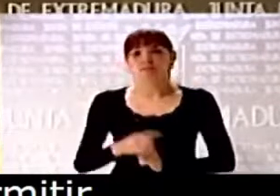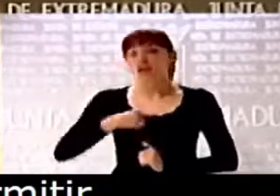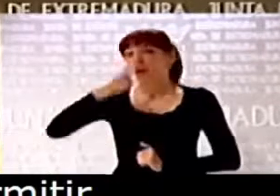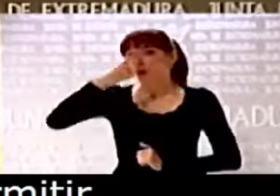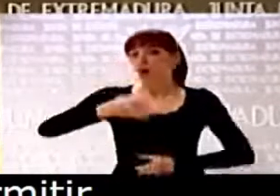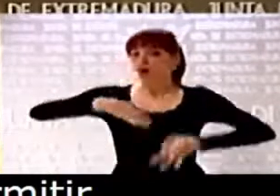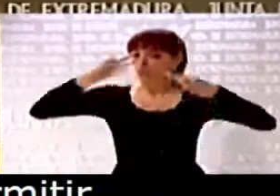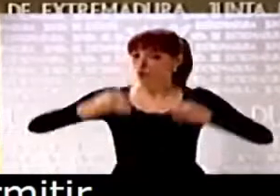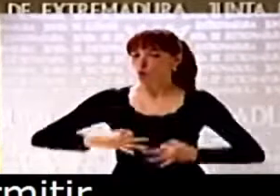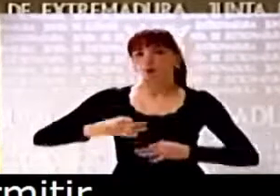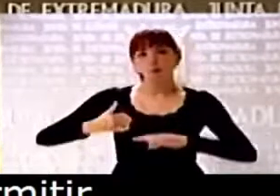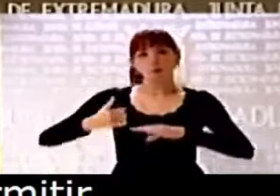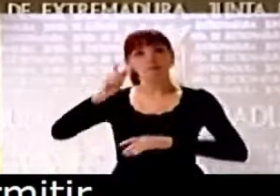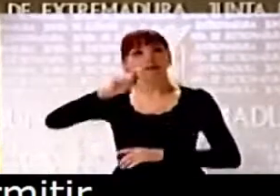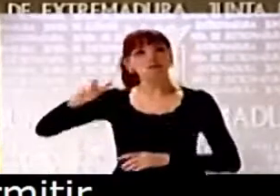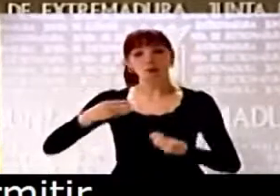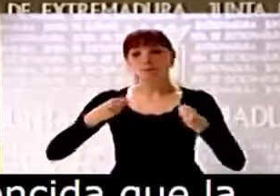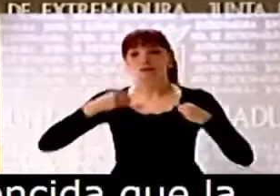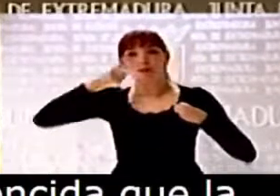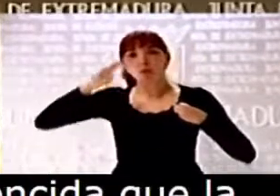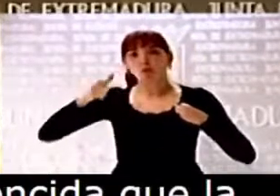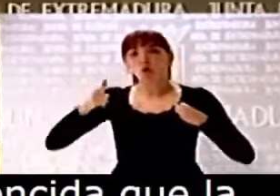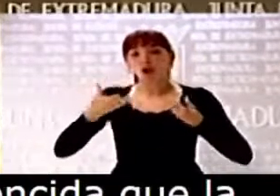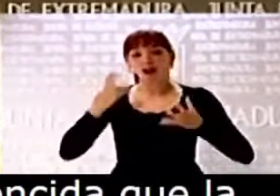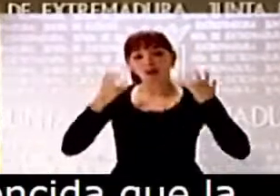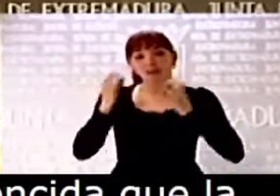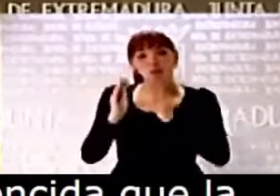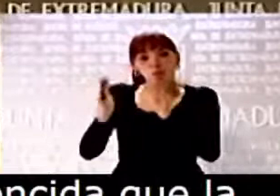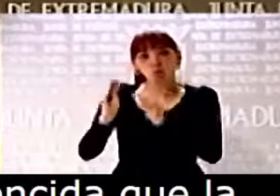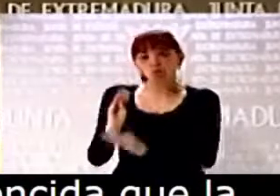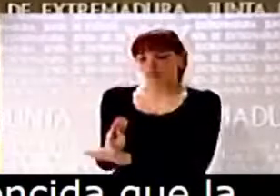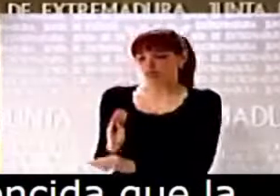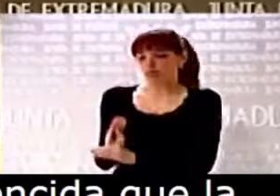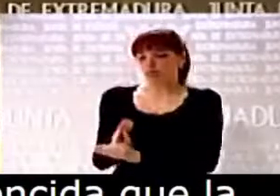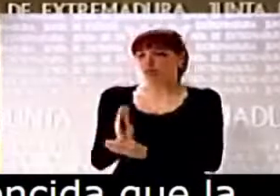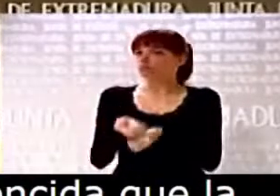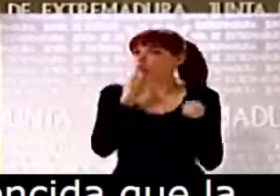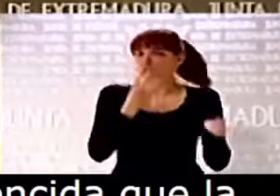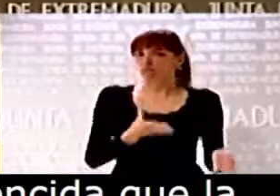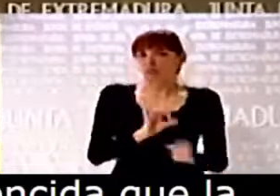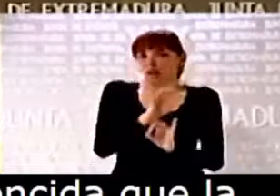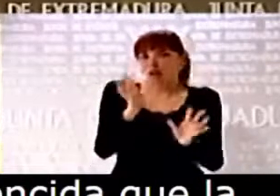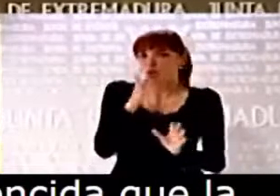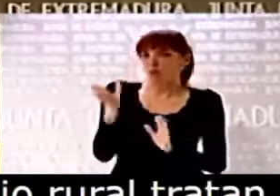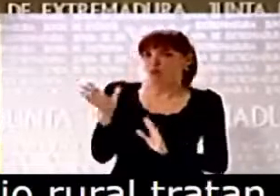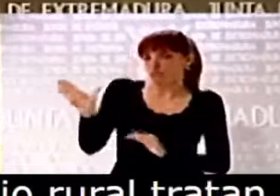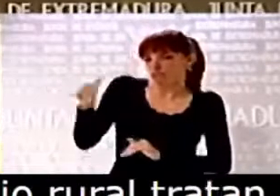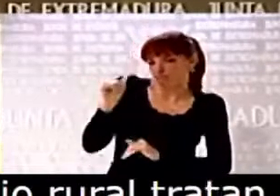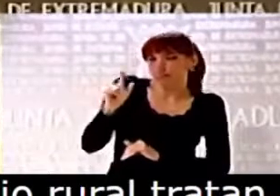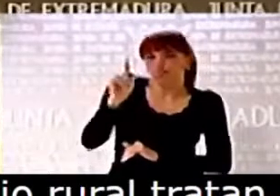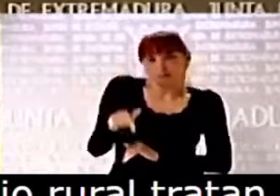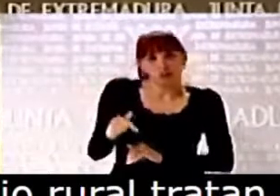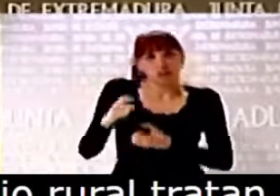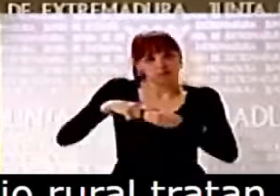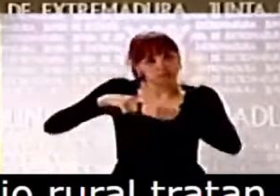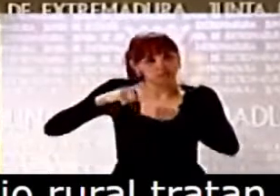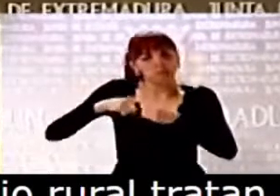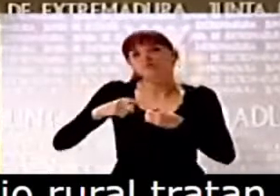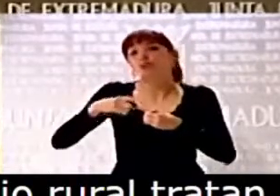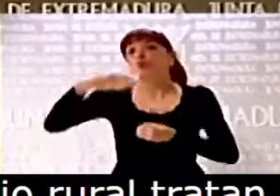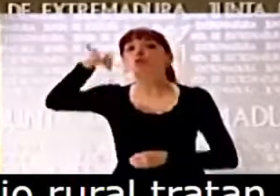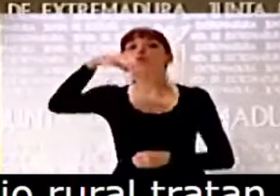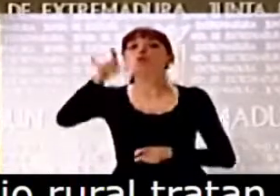que viven en el medio rural tratan bien a sus animales y, desde luego, contamos con ellos y con ellas. Y el único problema